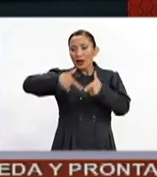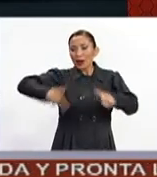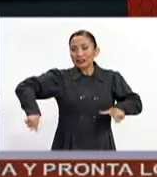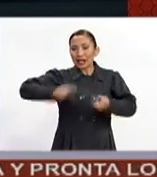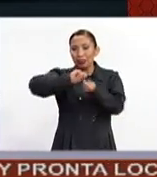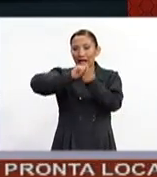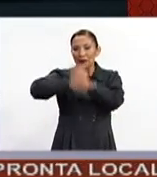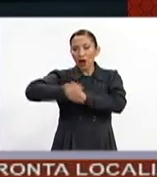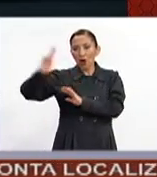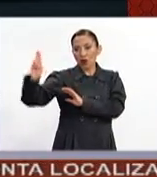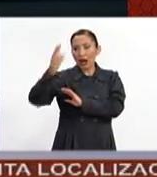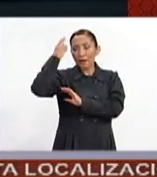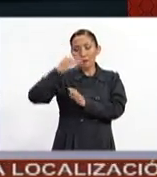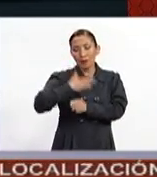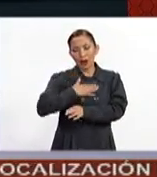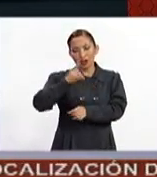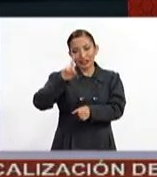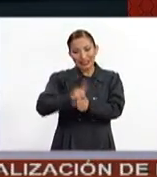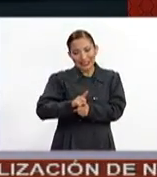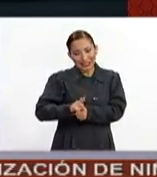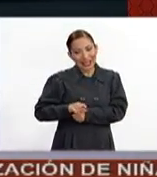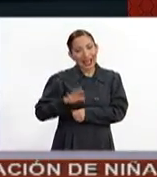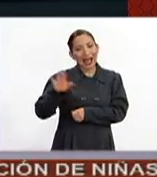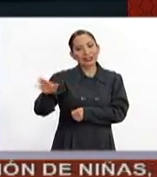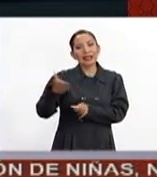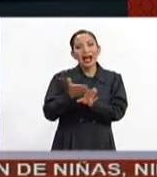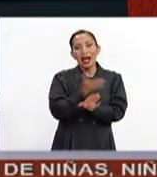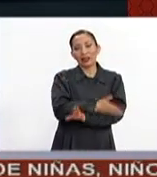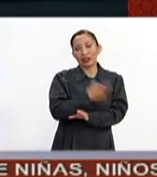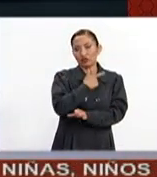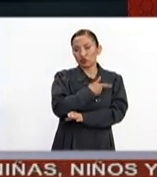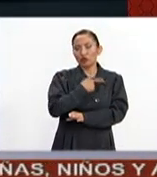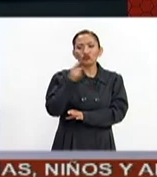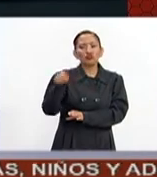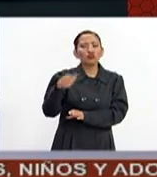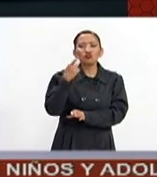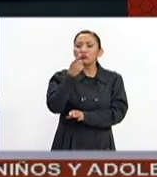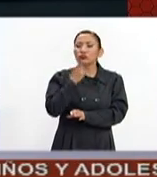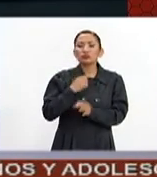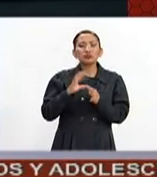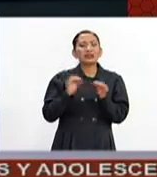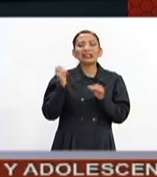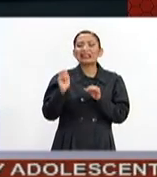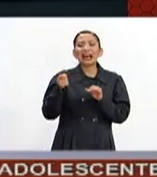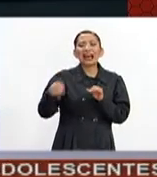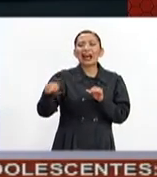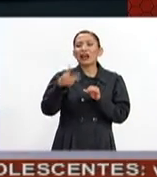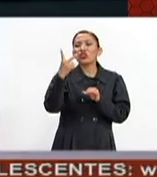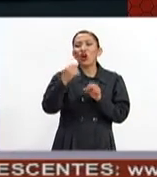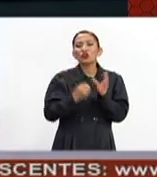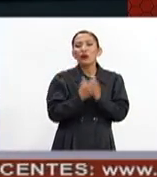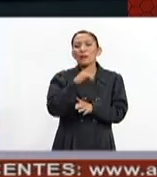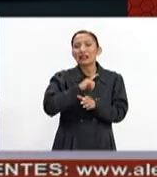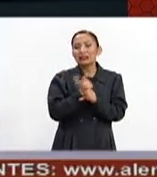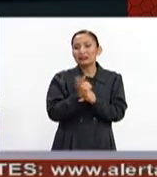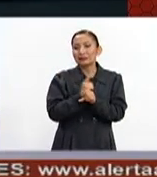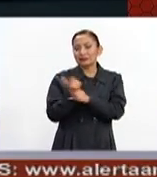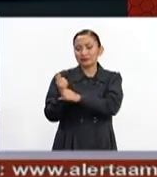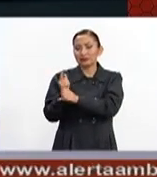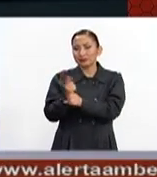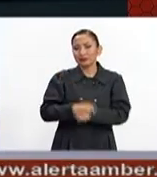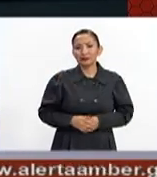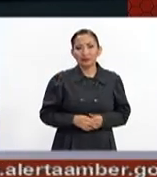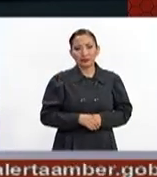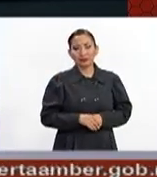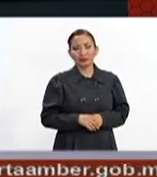y Traducción de la UNAM. Verónica, muy buenos días. Antes que nada, nos gustaría que nos explicaras en qué consisten estas dos nuevas licenciaturas.